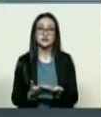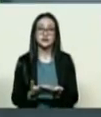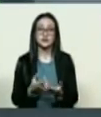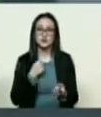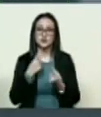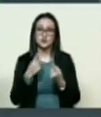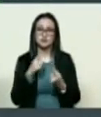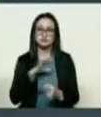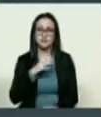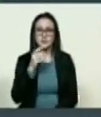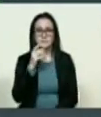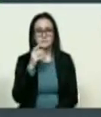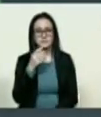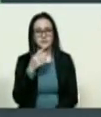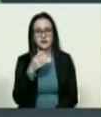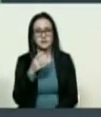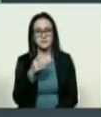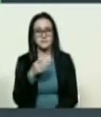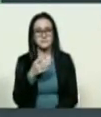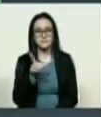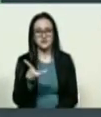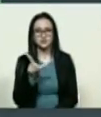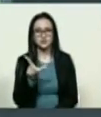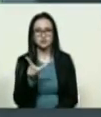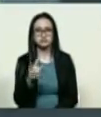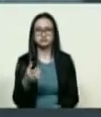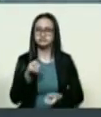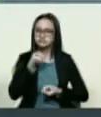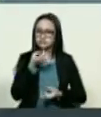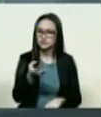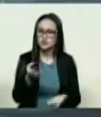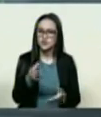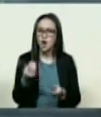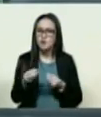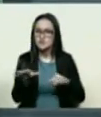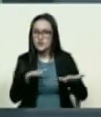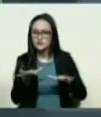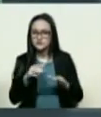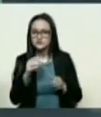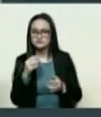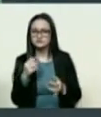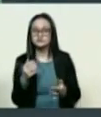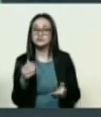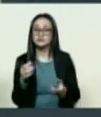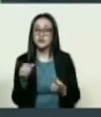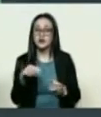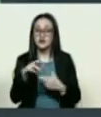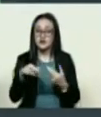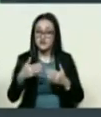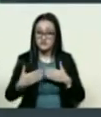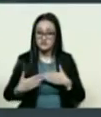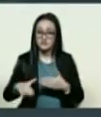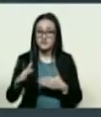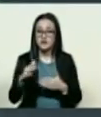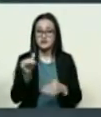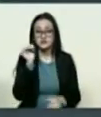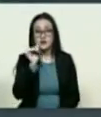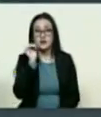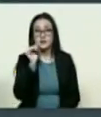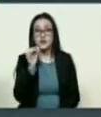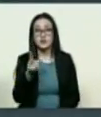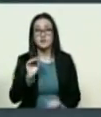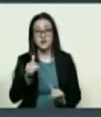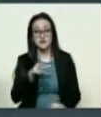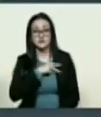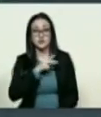prensa del Partido Socialista Unido de Venezuela. Ya escuchaban las declaraciones y la movilización que tendrá la Tolda Roja a partir de este sábado con la